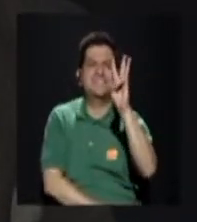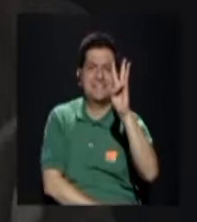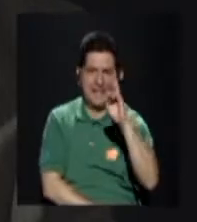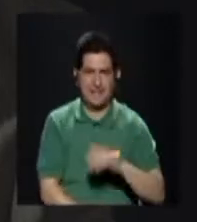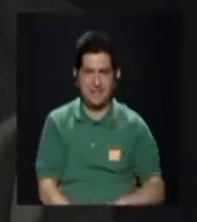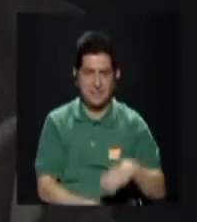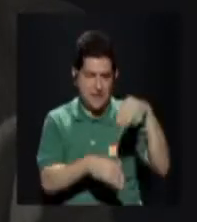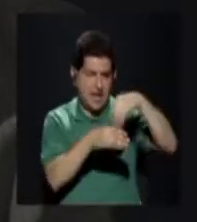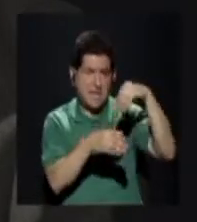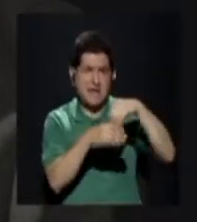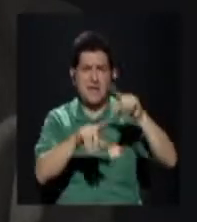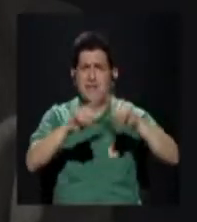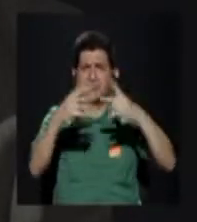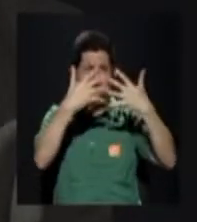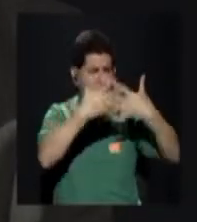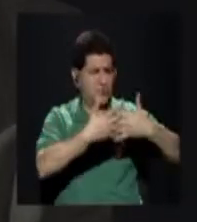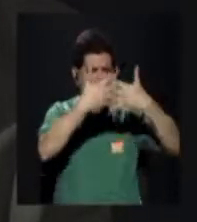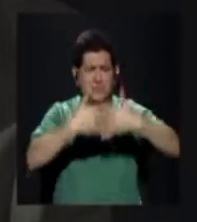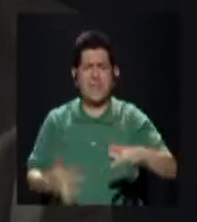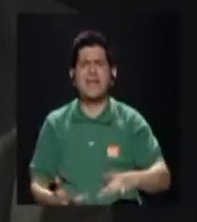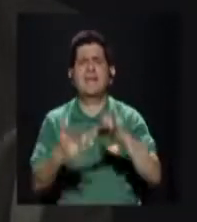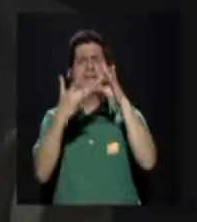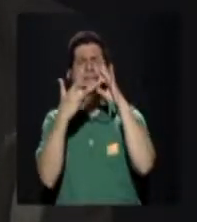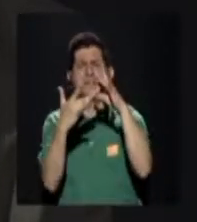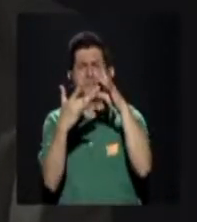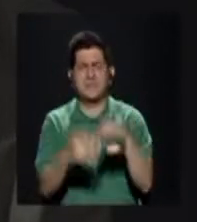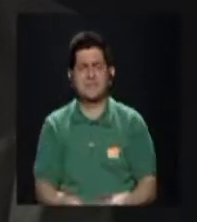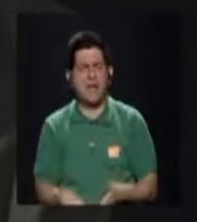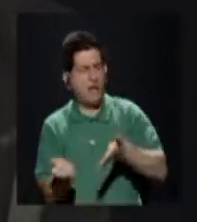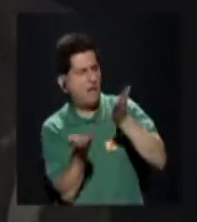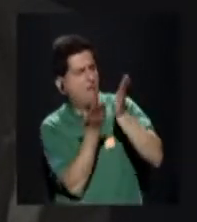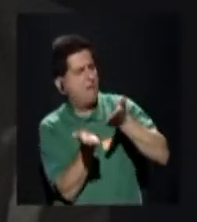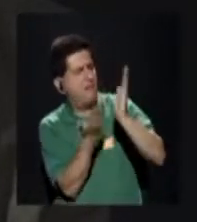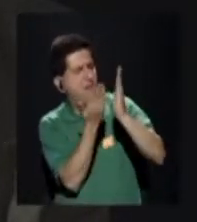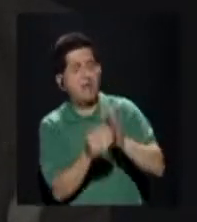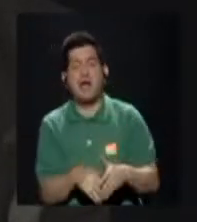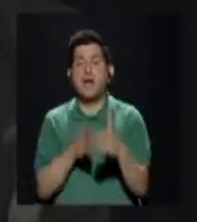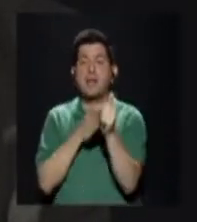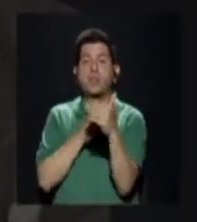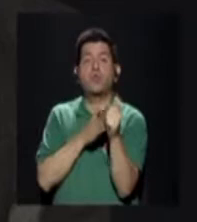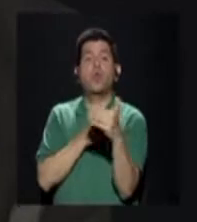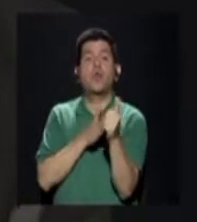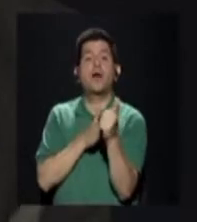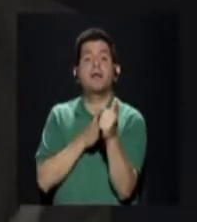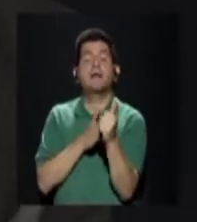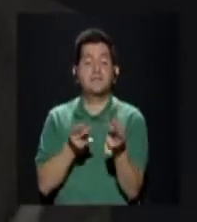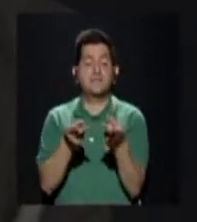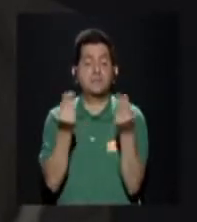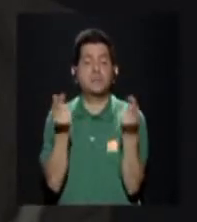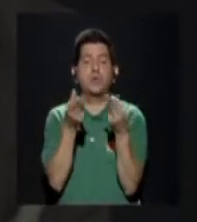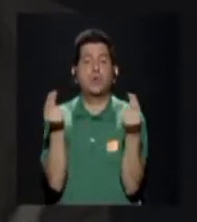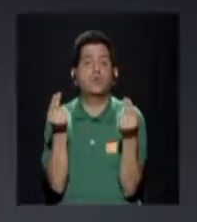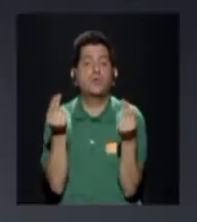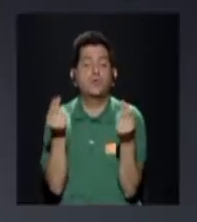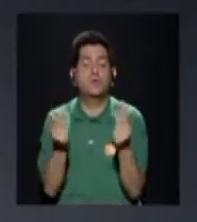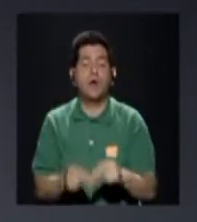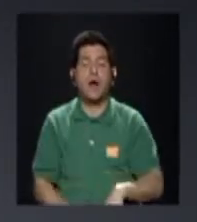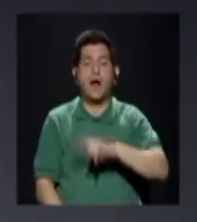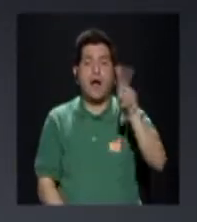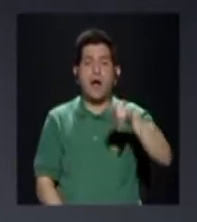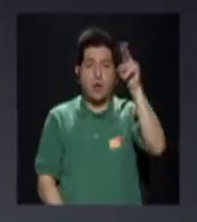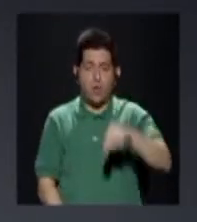los ingresos de muchas empresas, especialmente las exportadoras, estaban en dólares y sus costos en colones.